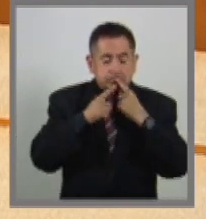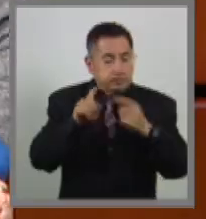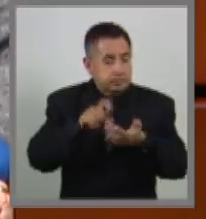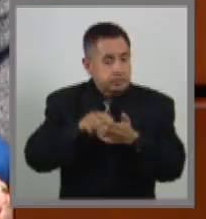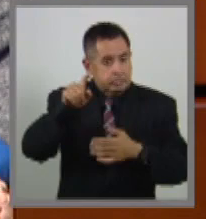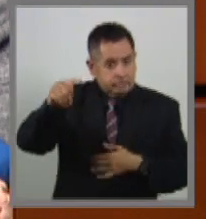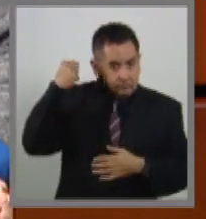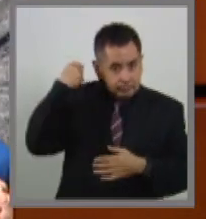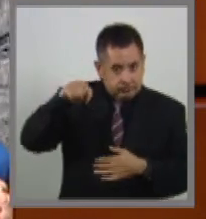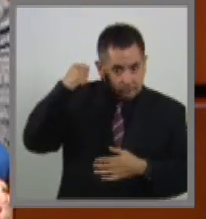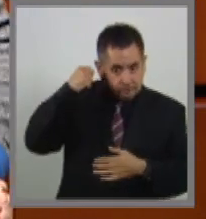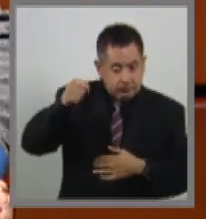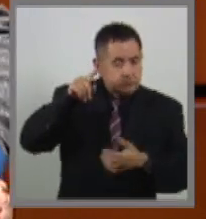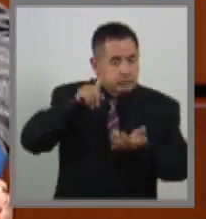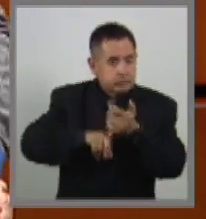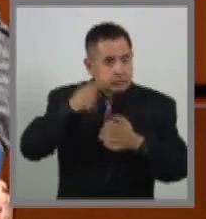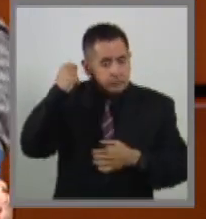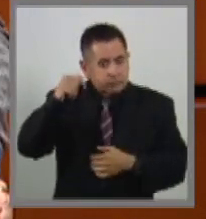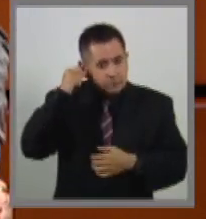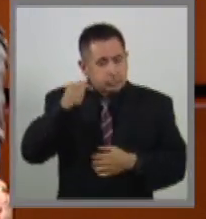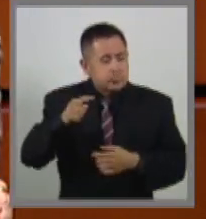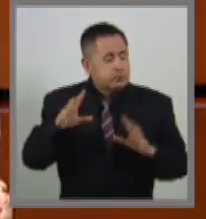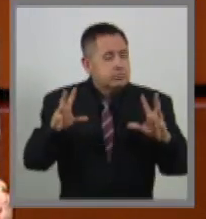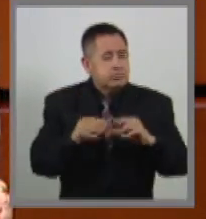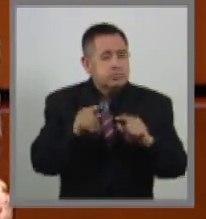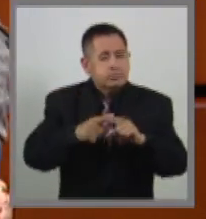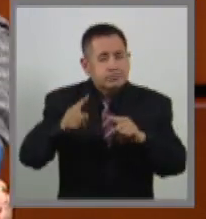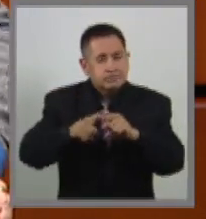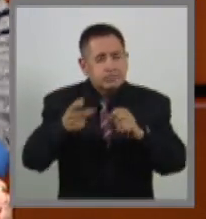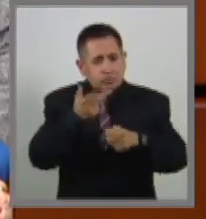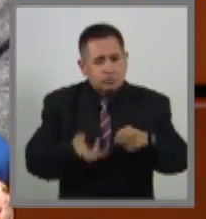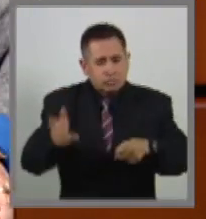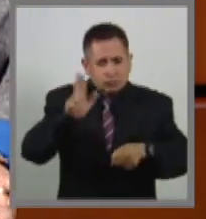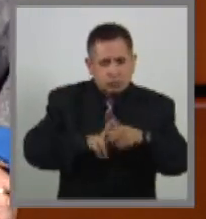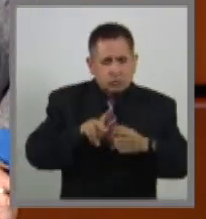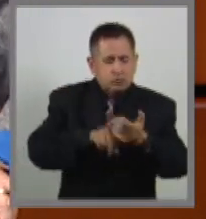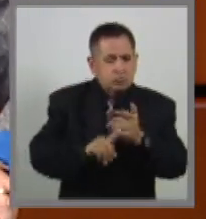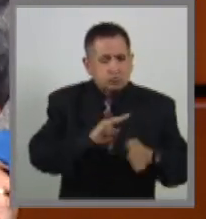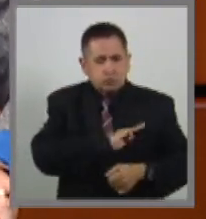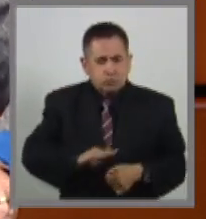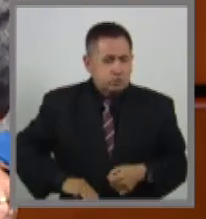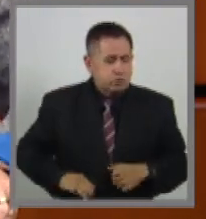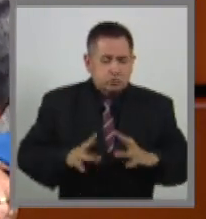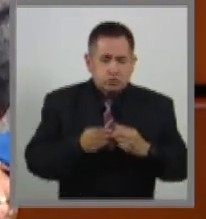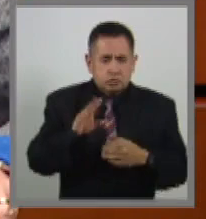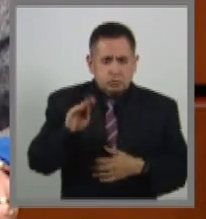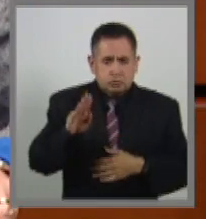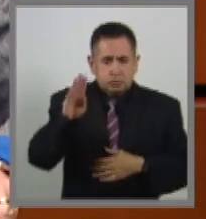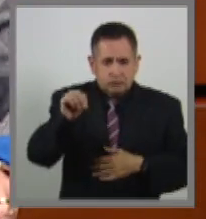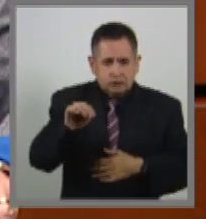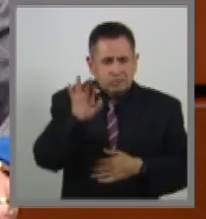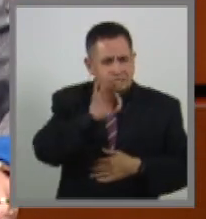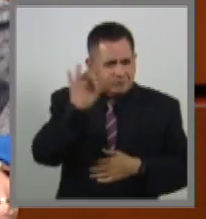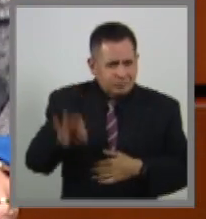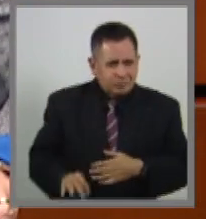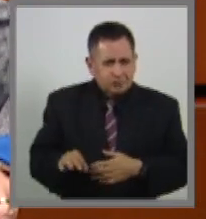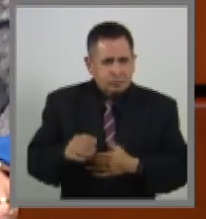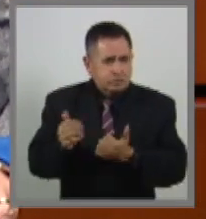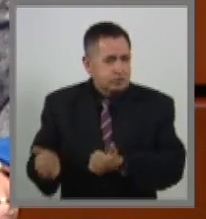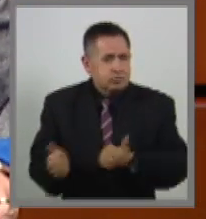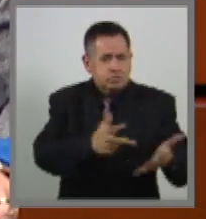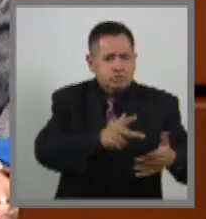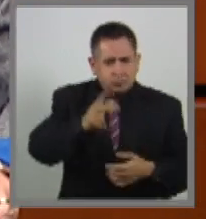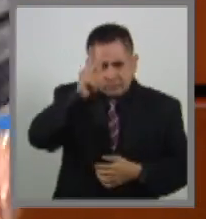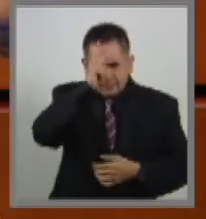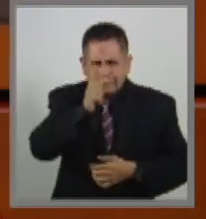Tabasco, de todos los hospitales que están en los municipios, 99% trasladan a